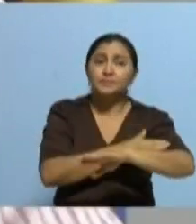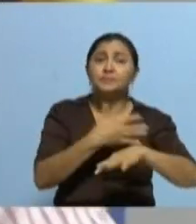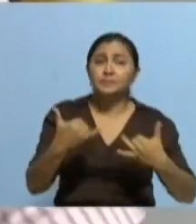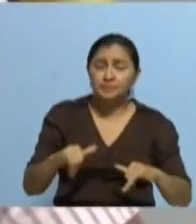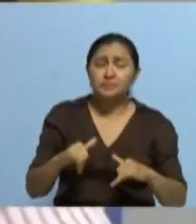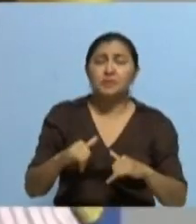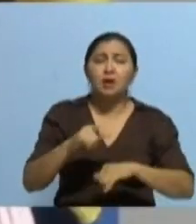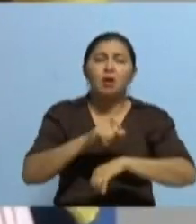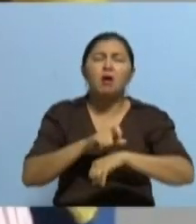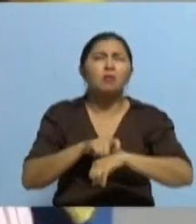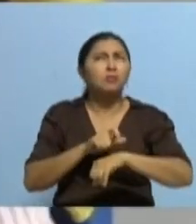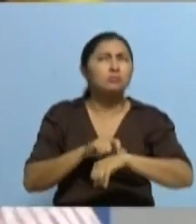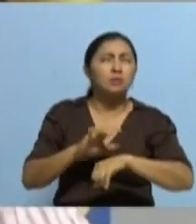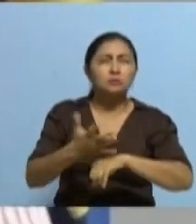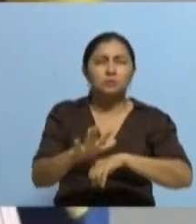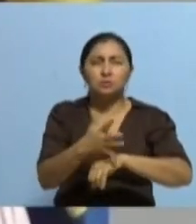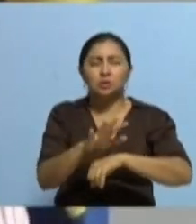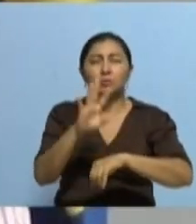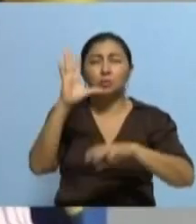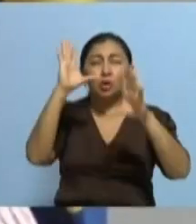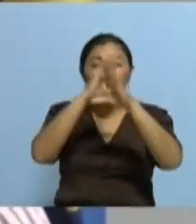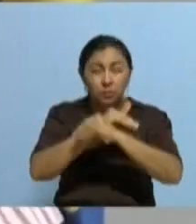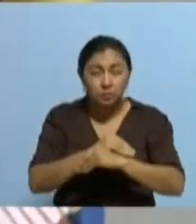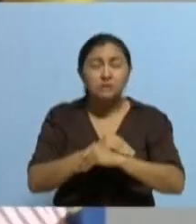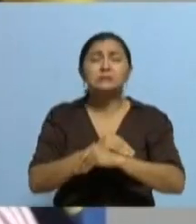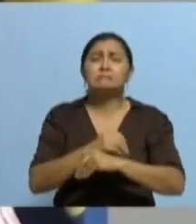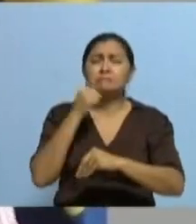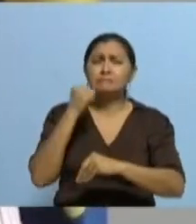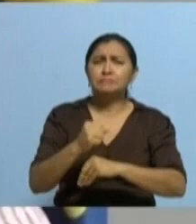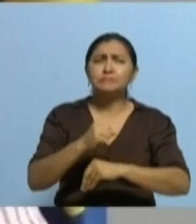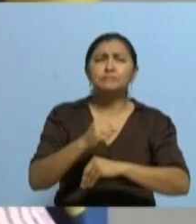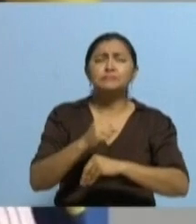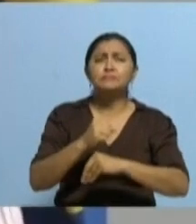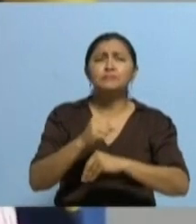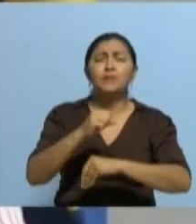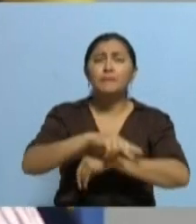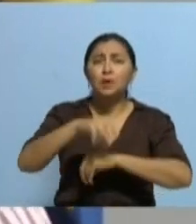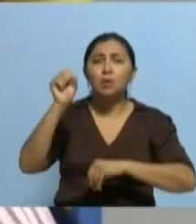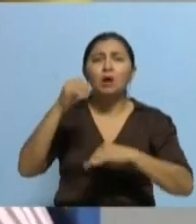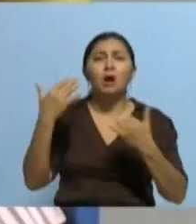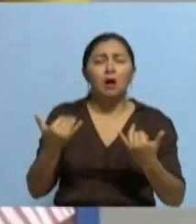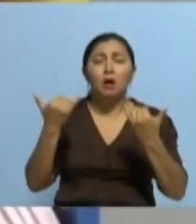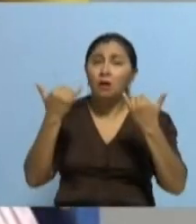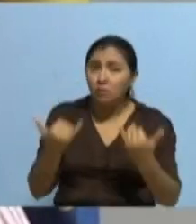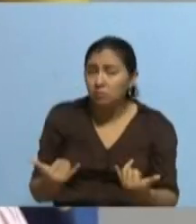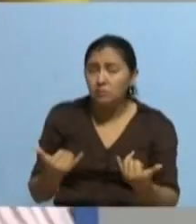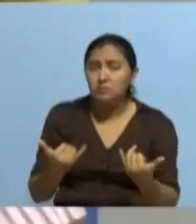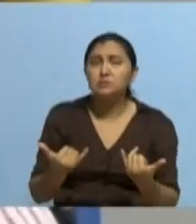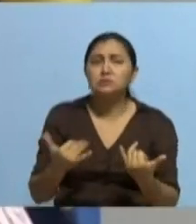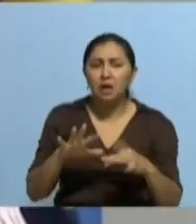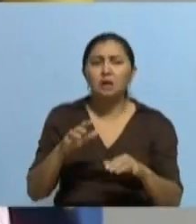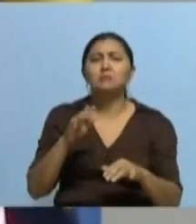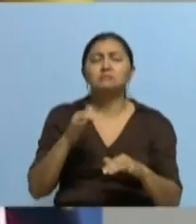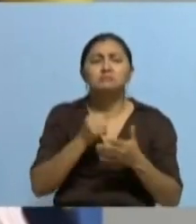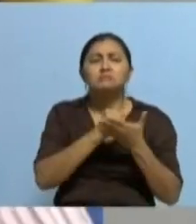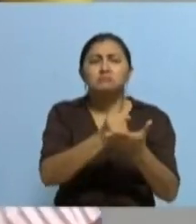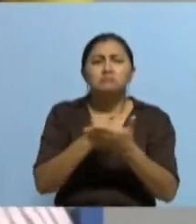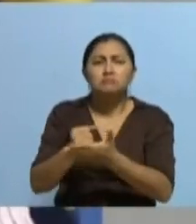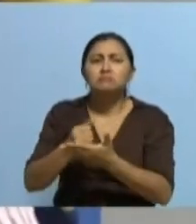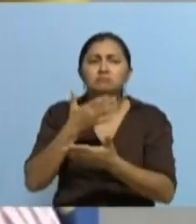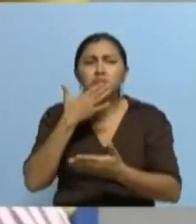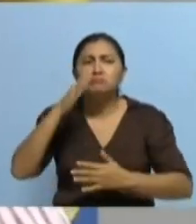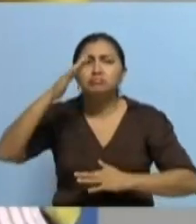las horas, digamos, de la noche. Ya pues hoy en día se está ayudando a mitigar